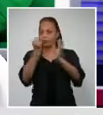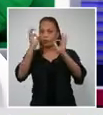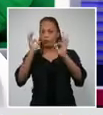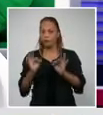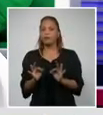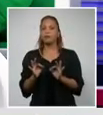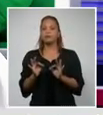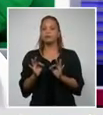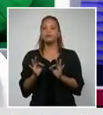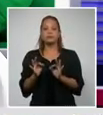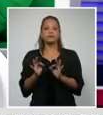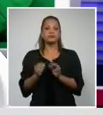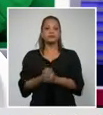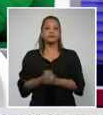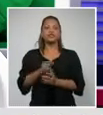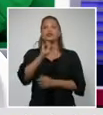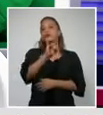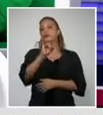previamente,